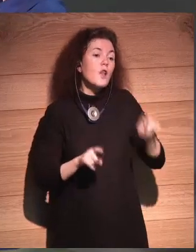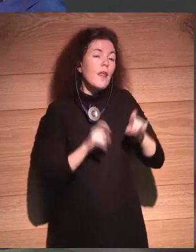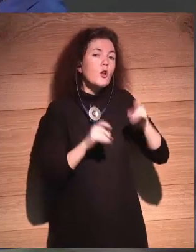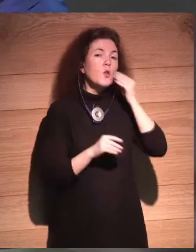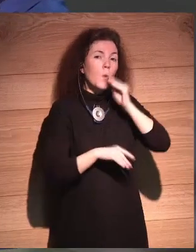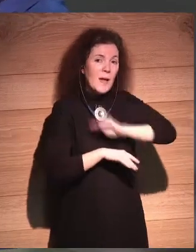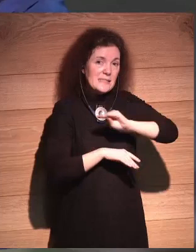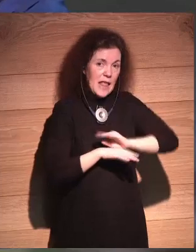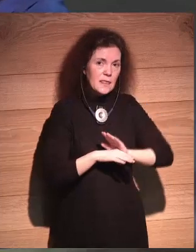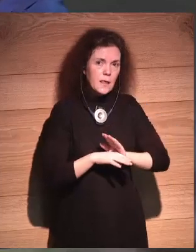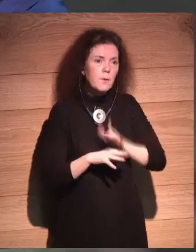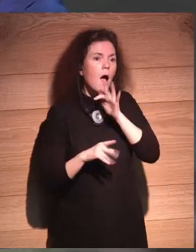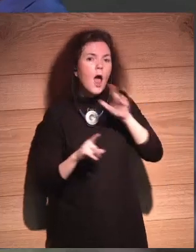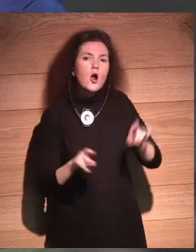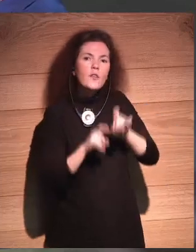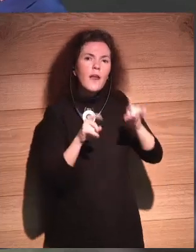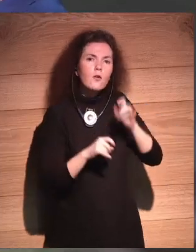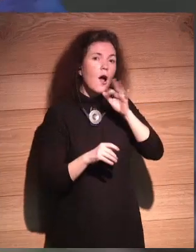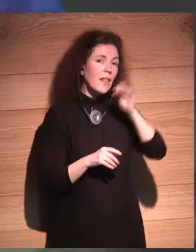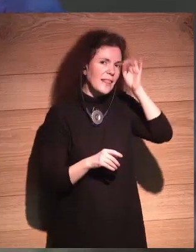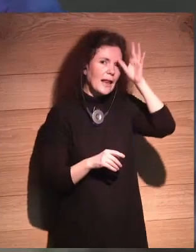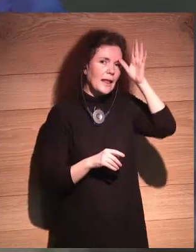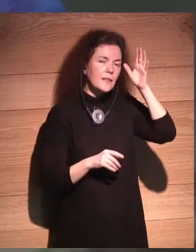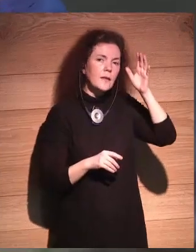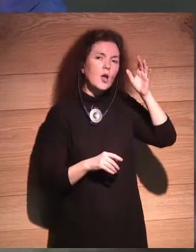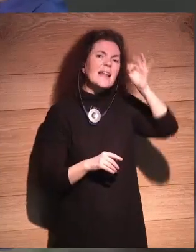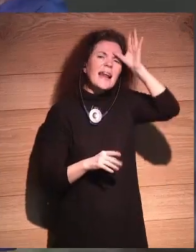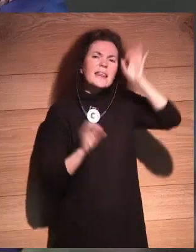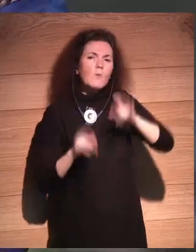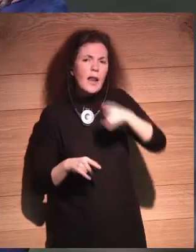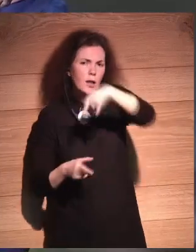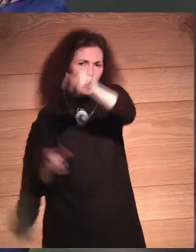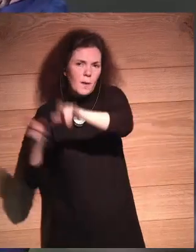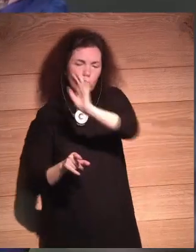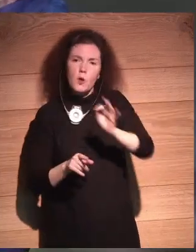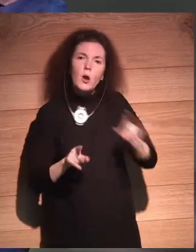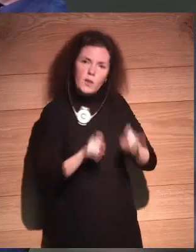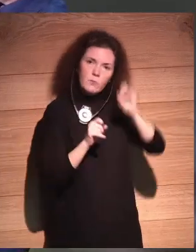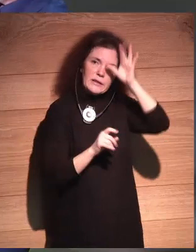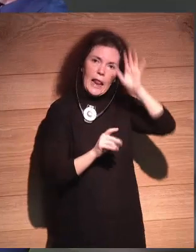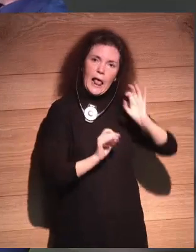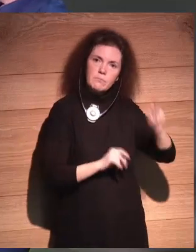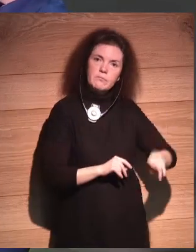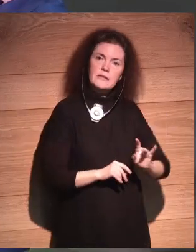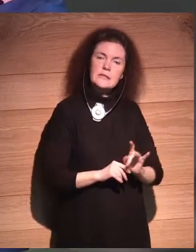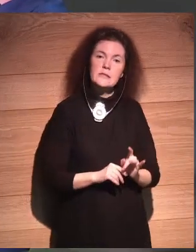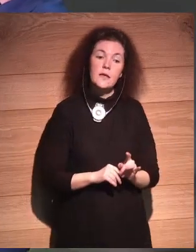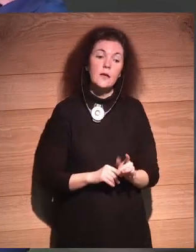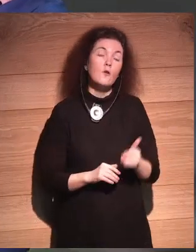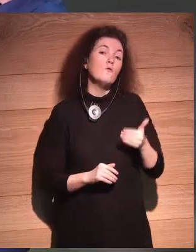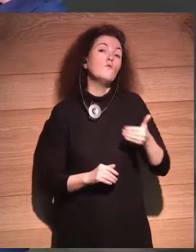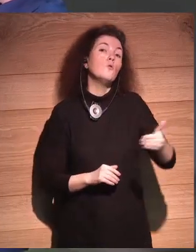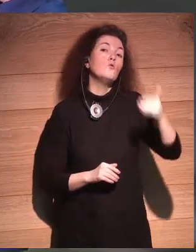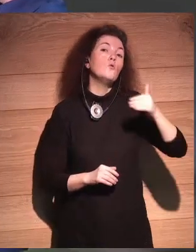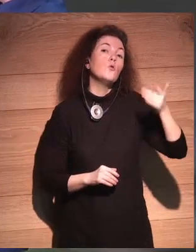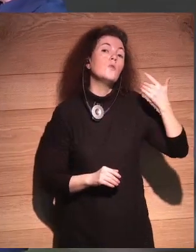ordenadores, pero ahora los ordenadores ya están siendo inteligentes, no inteligentes como nosotros, pero sí inteligentes. Y cuando tengan